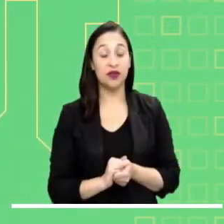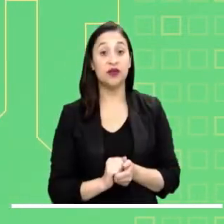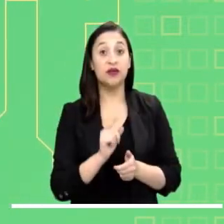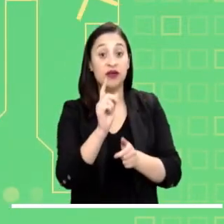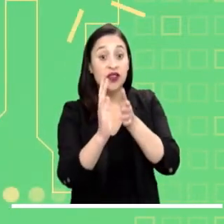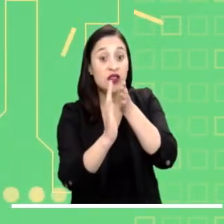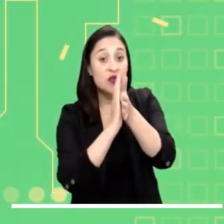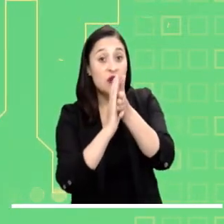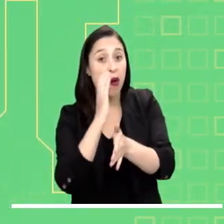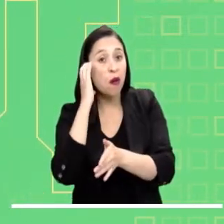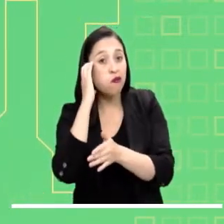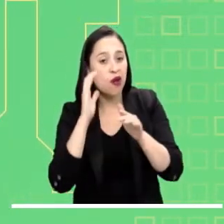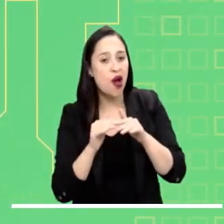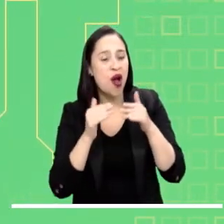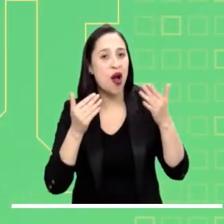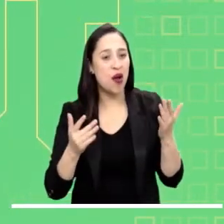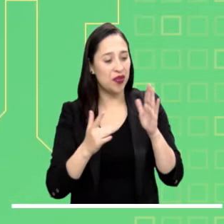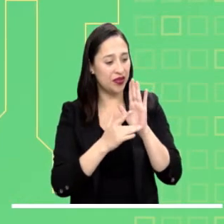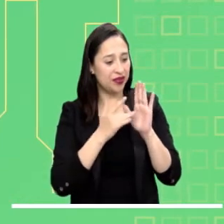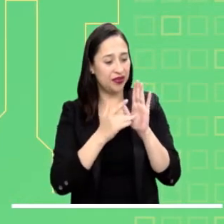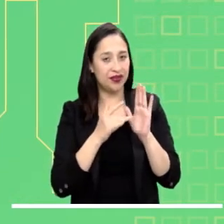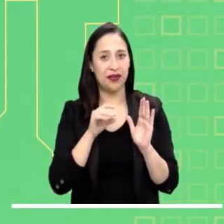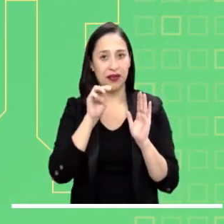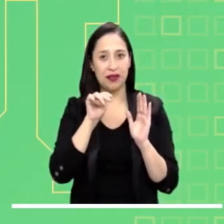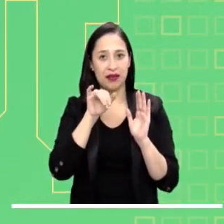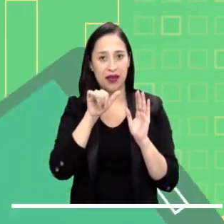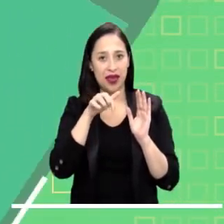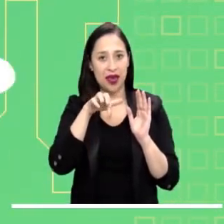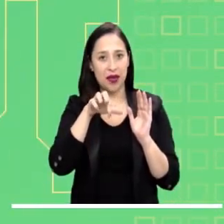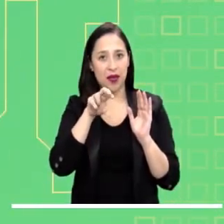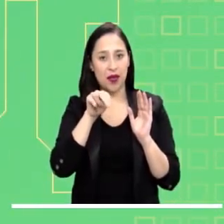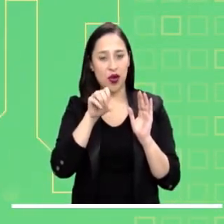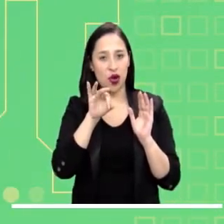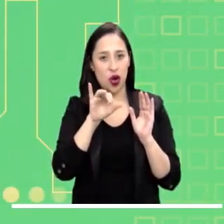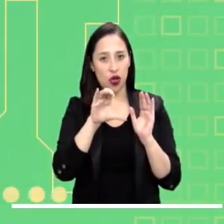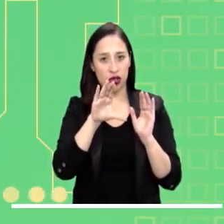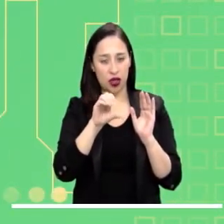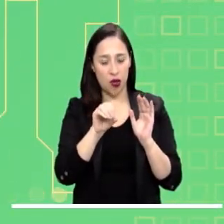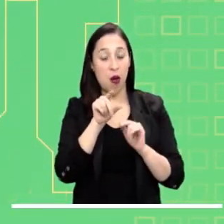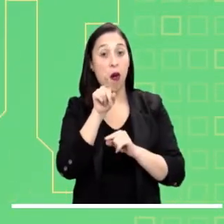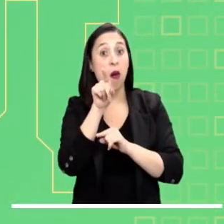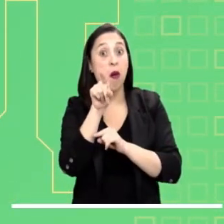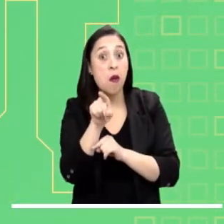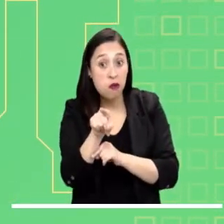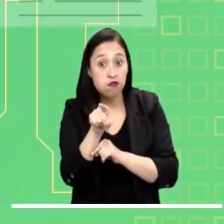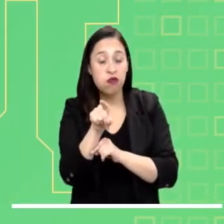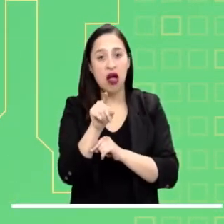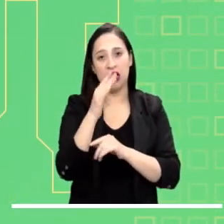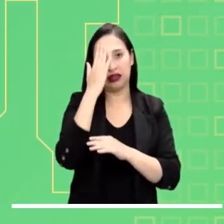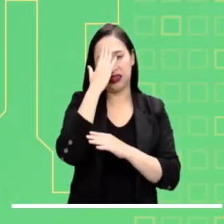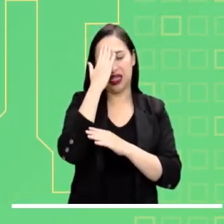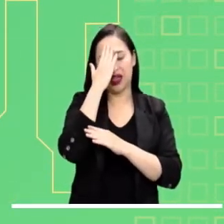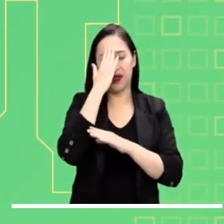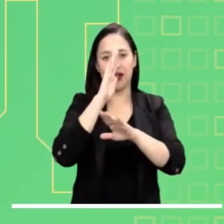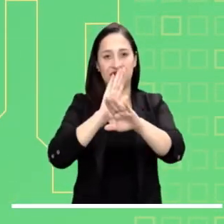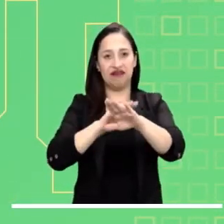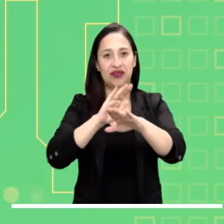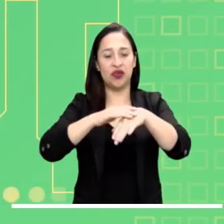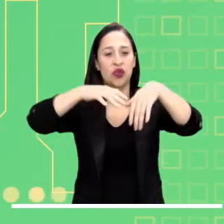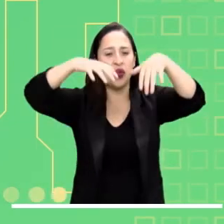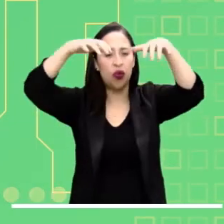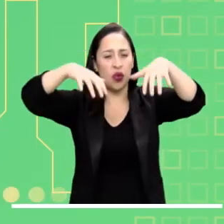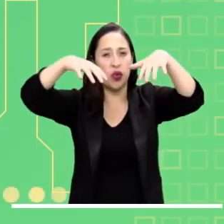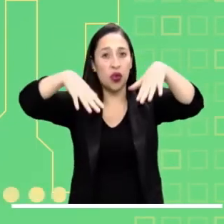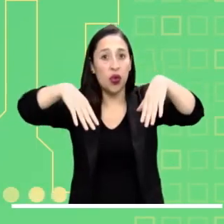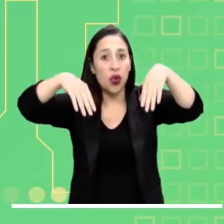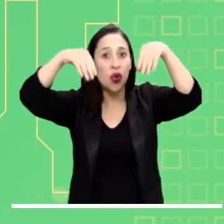Manténgase bien informado y en tiempo real a través de nuestra aplicación Mi Pronóstico. Consulte los pronósticos del estado del